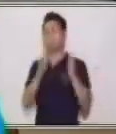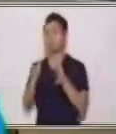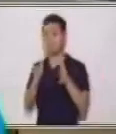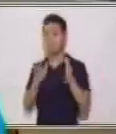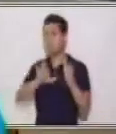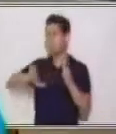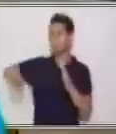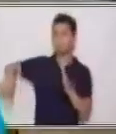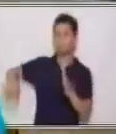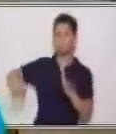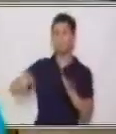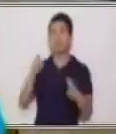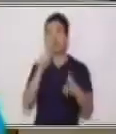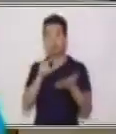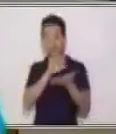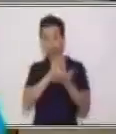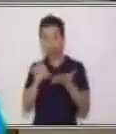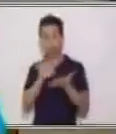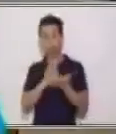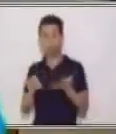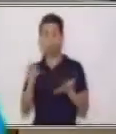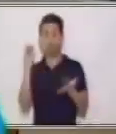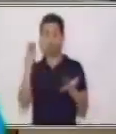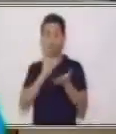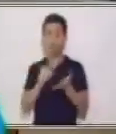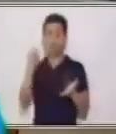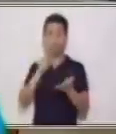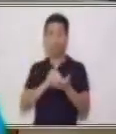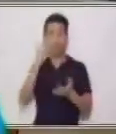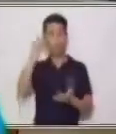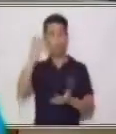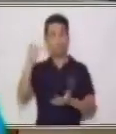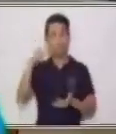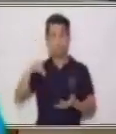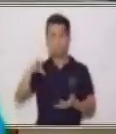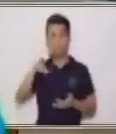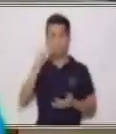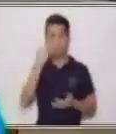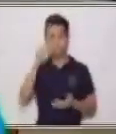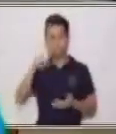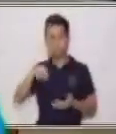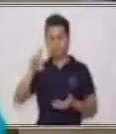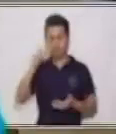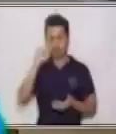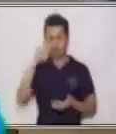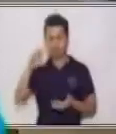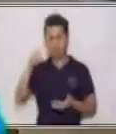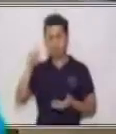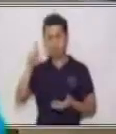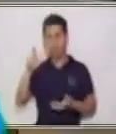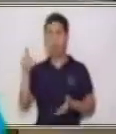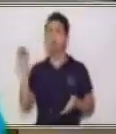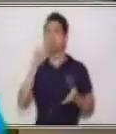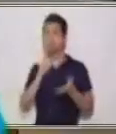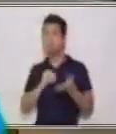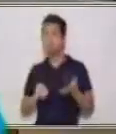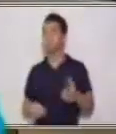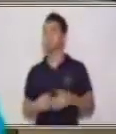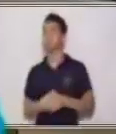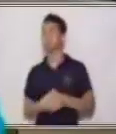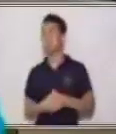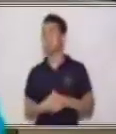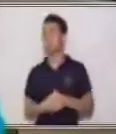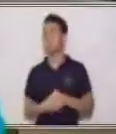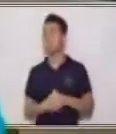la redacción a jalar esas ideas principales para poderle dar claridad a tu escrito. Luego de esto